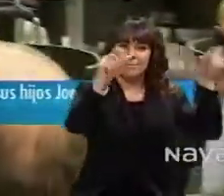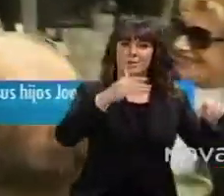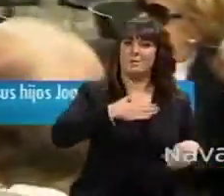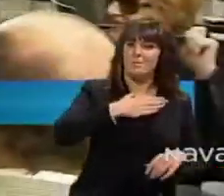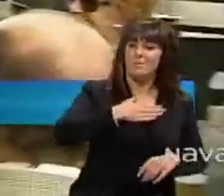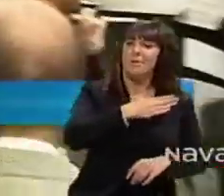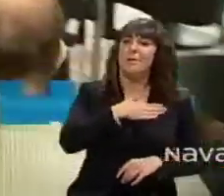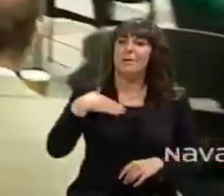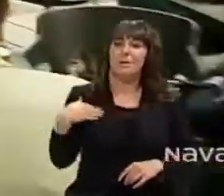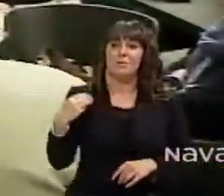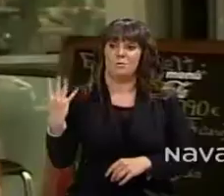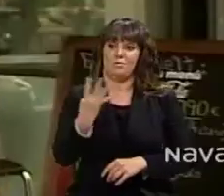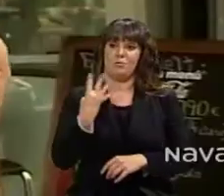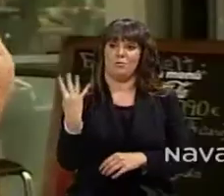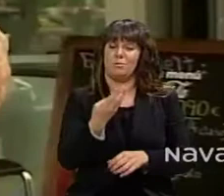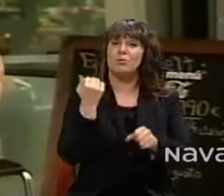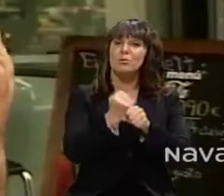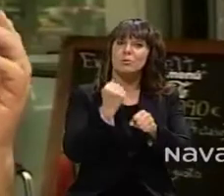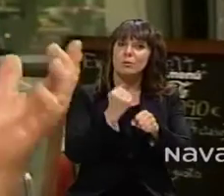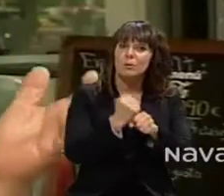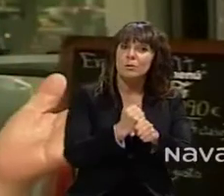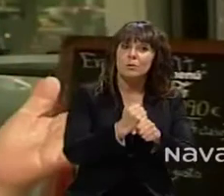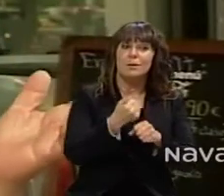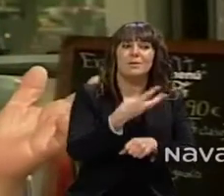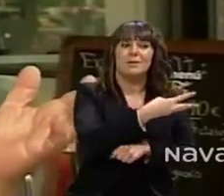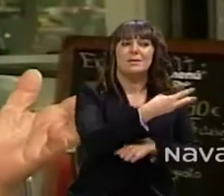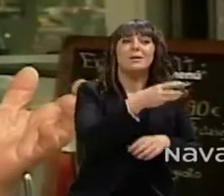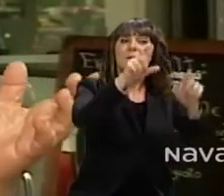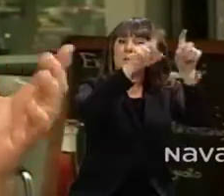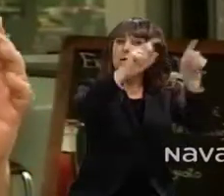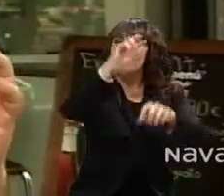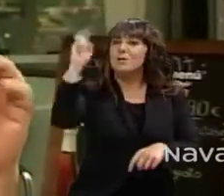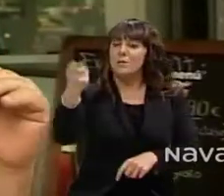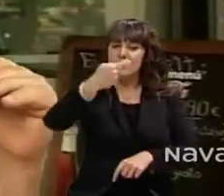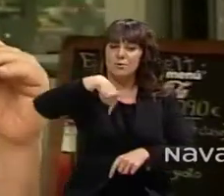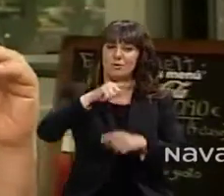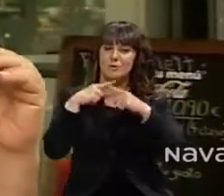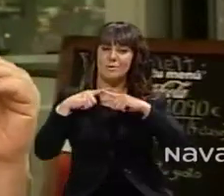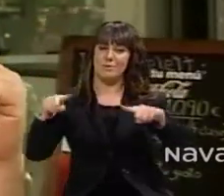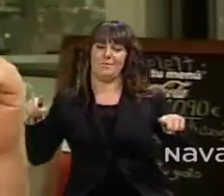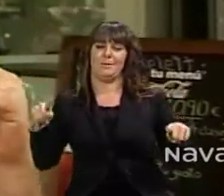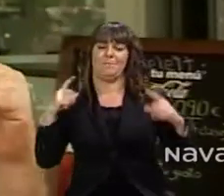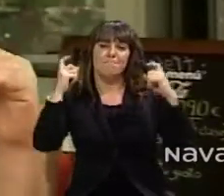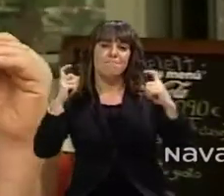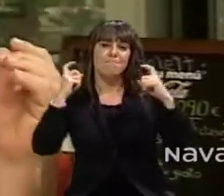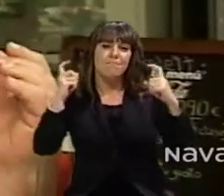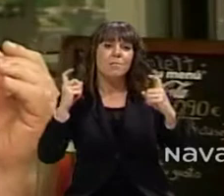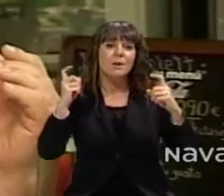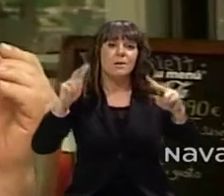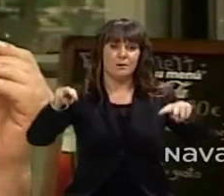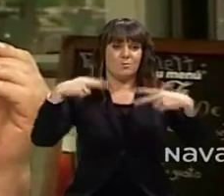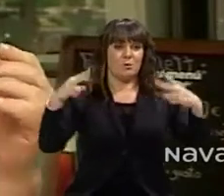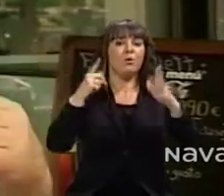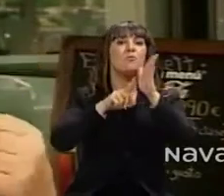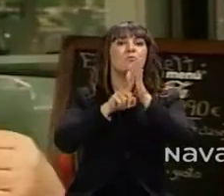mismos, hagamos algo diferente a lo que están haciendo los demás, volvamos a recuperar el servicio de la hostelería,